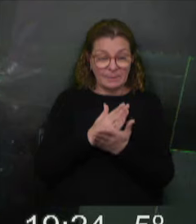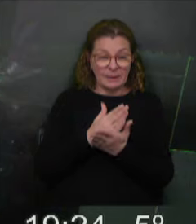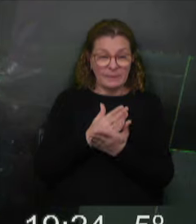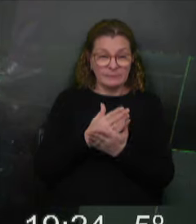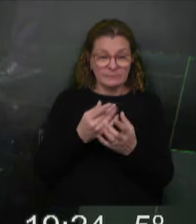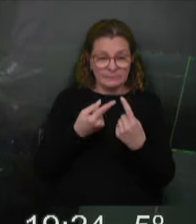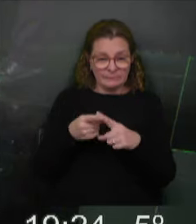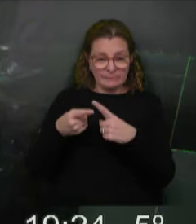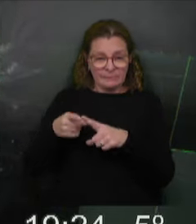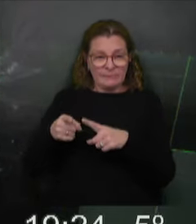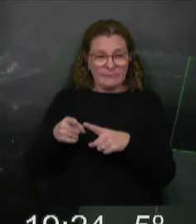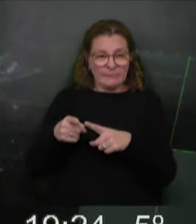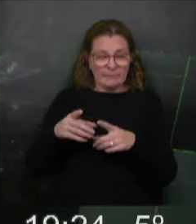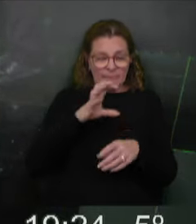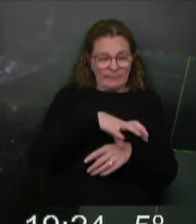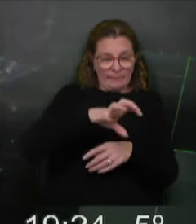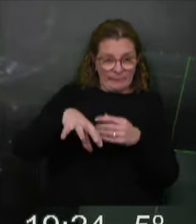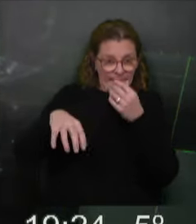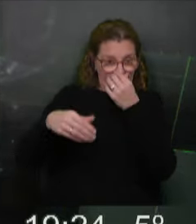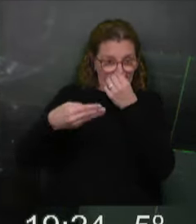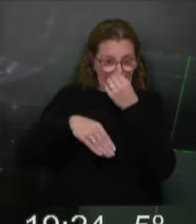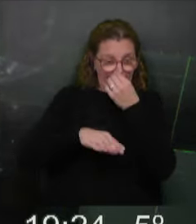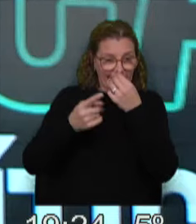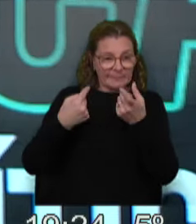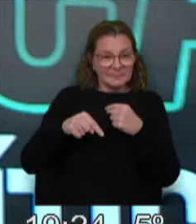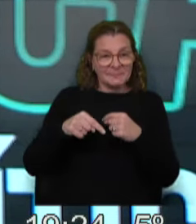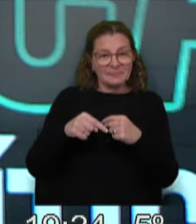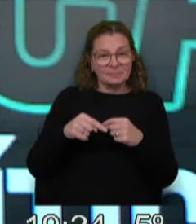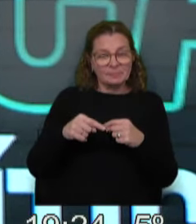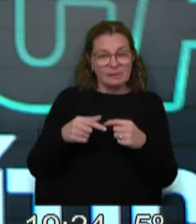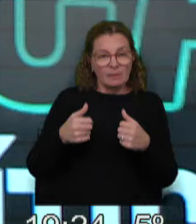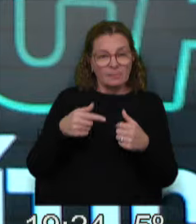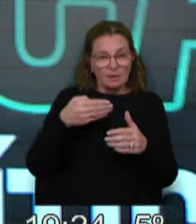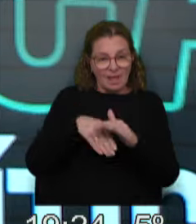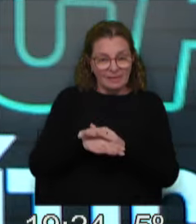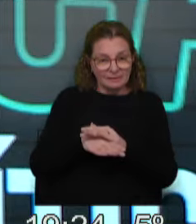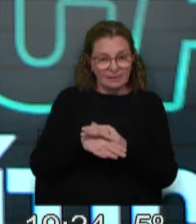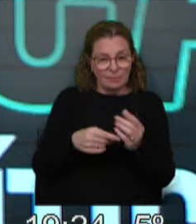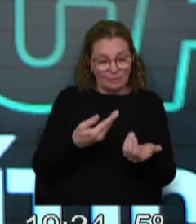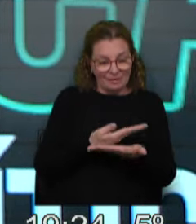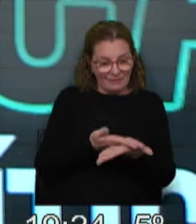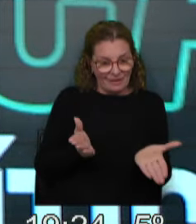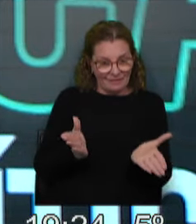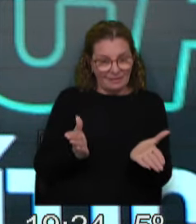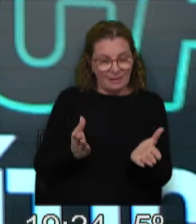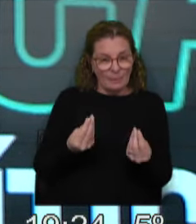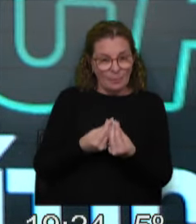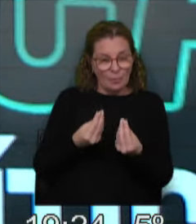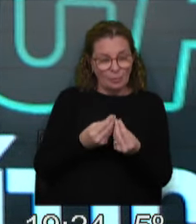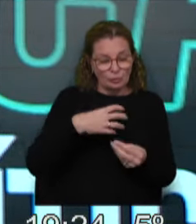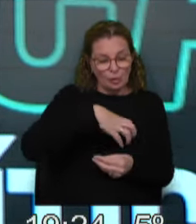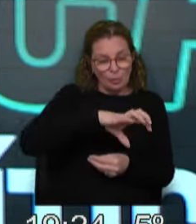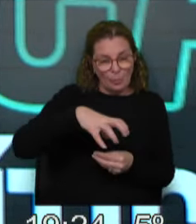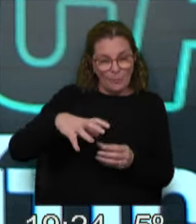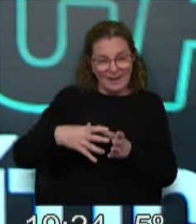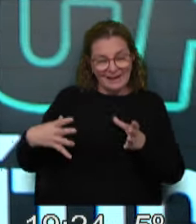multiplicidad de de sectores internos pero con la competencia interna la diversificación y la cantidad de grupos